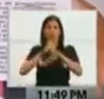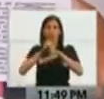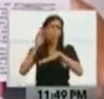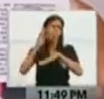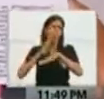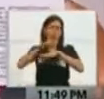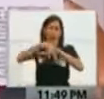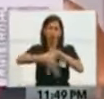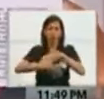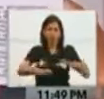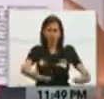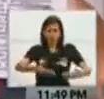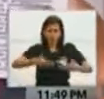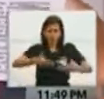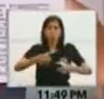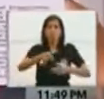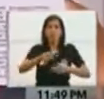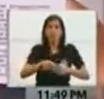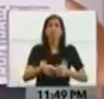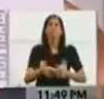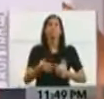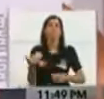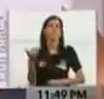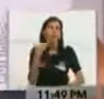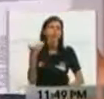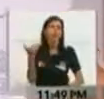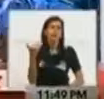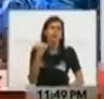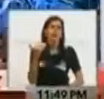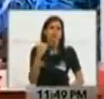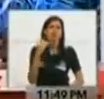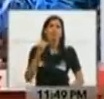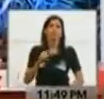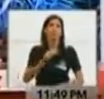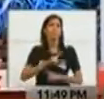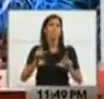Sin sequía. Sin sequía.